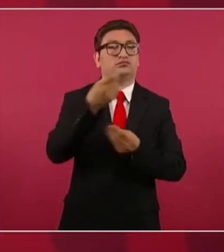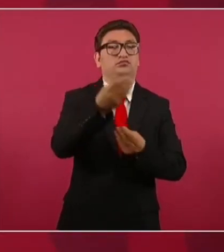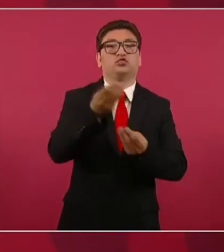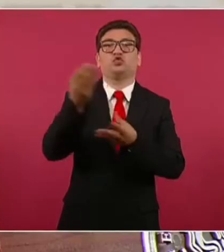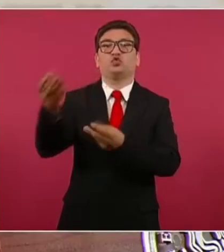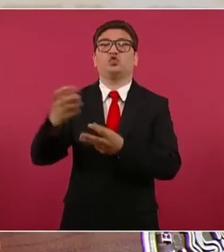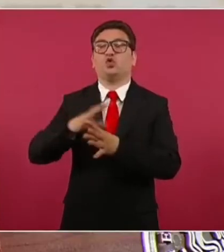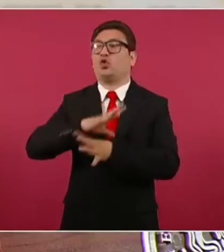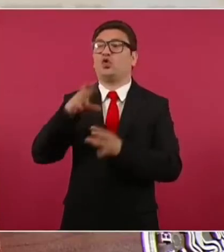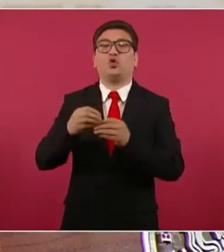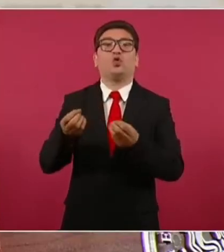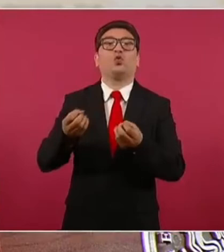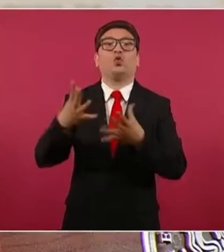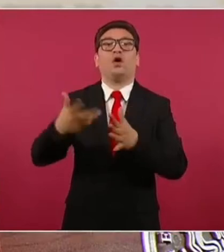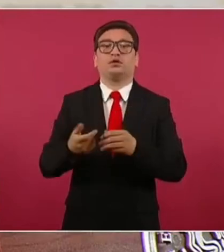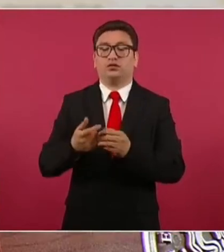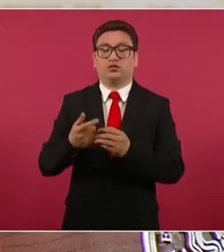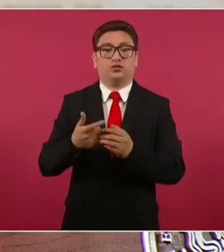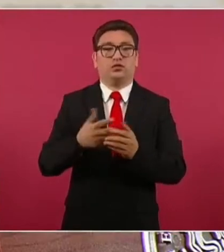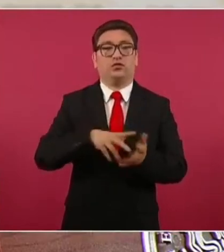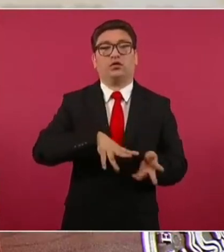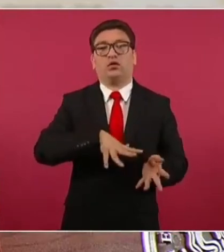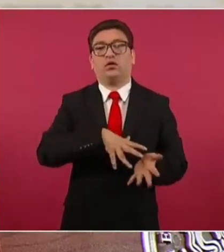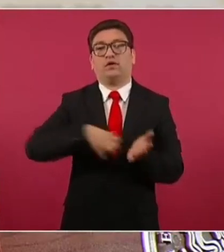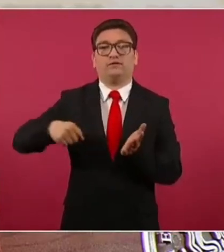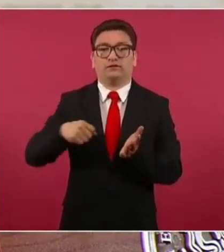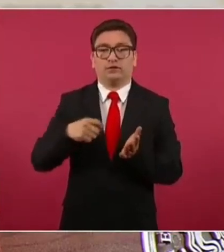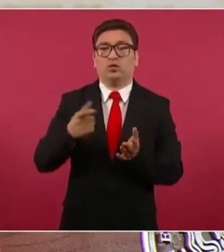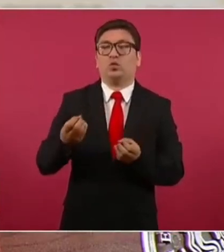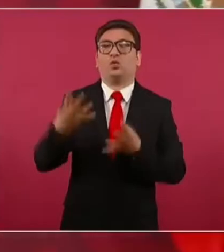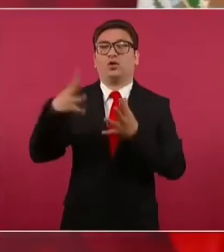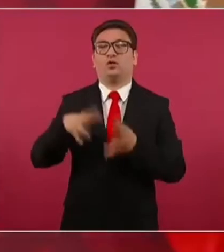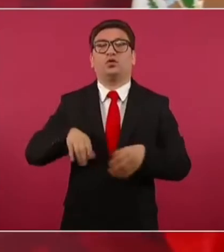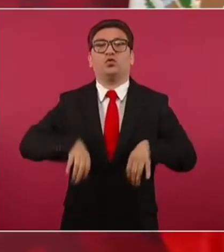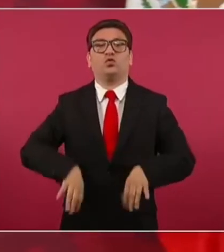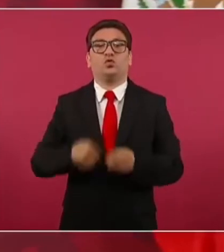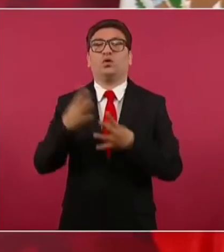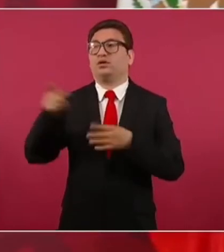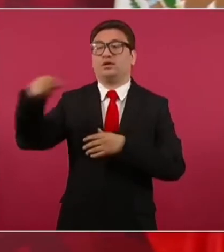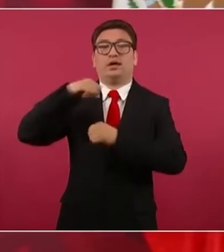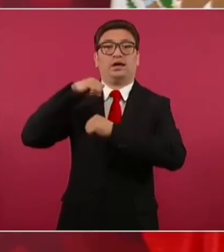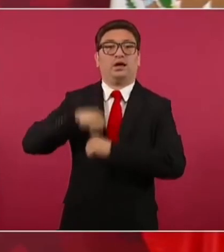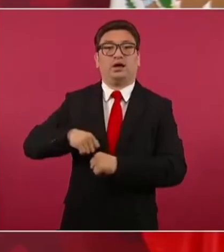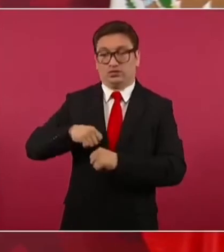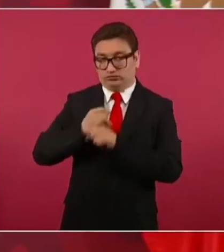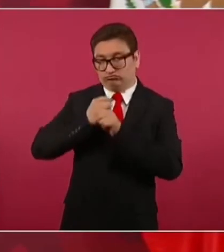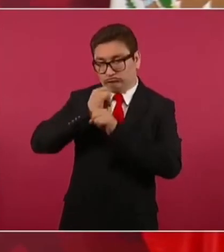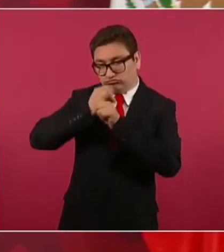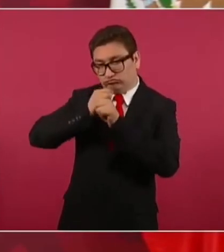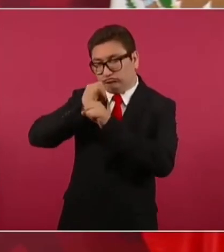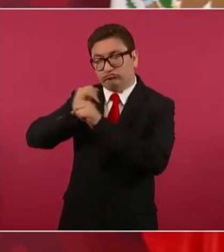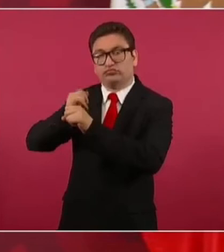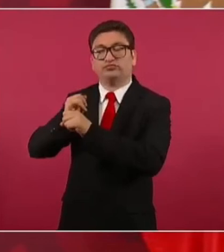¿De cuánto fue el defalco? Y las autoridades que hagan la